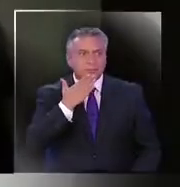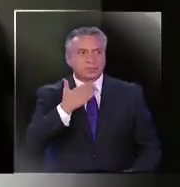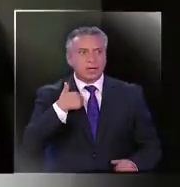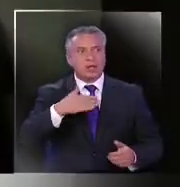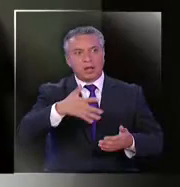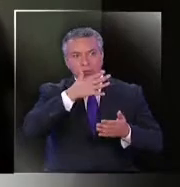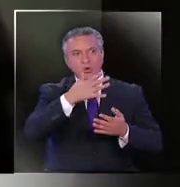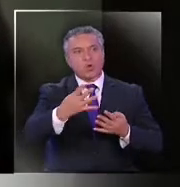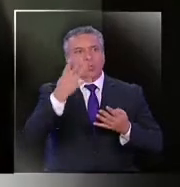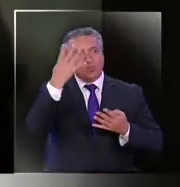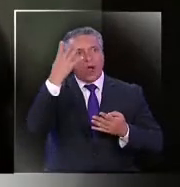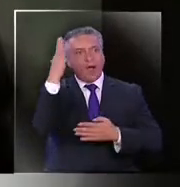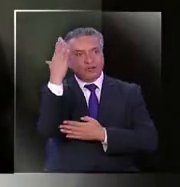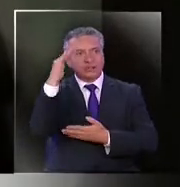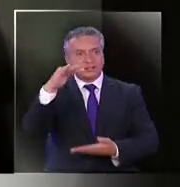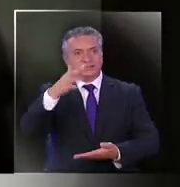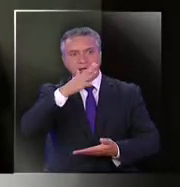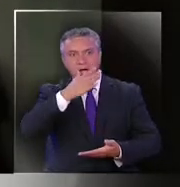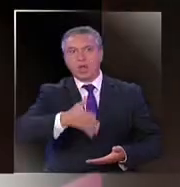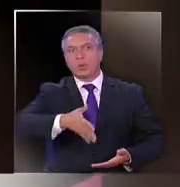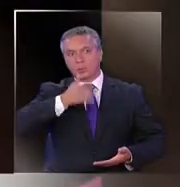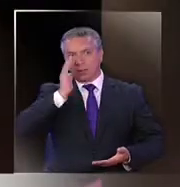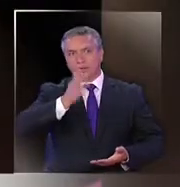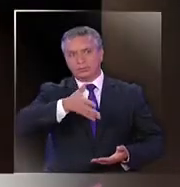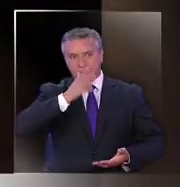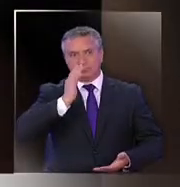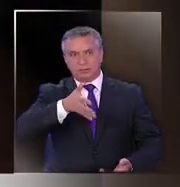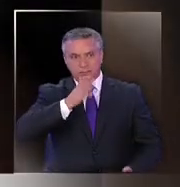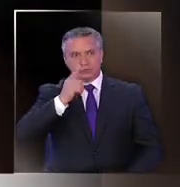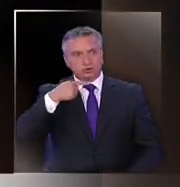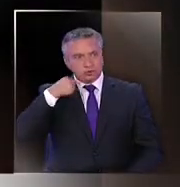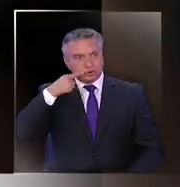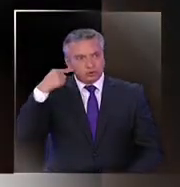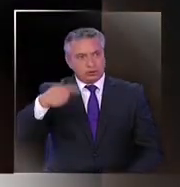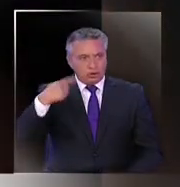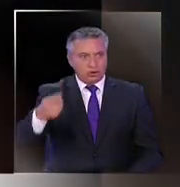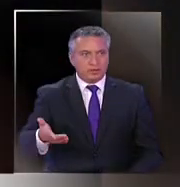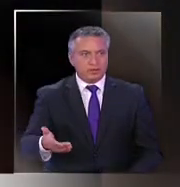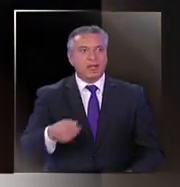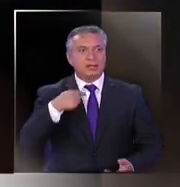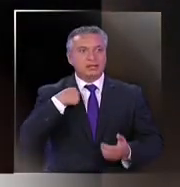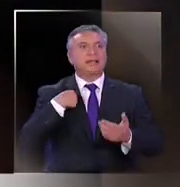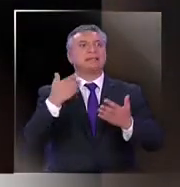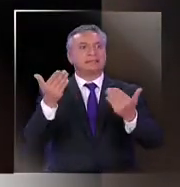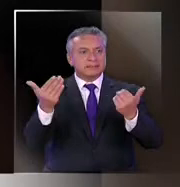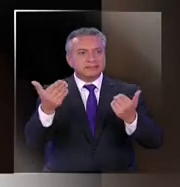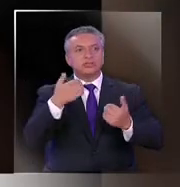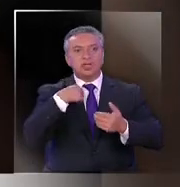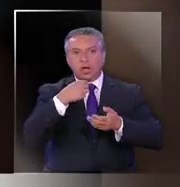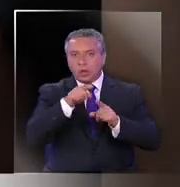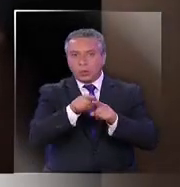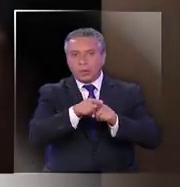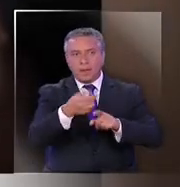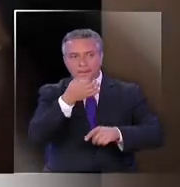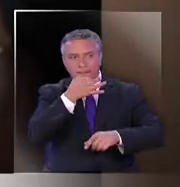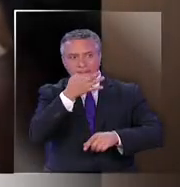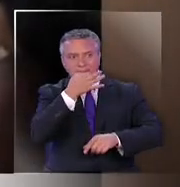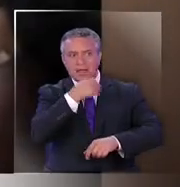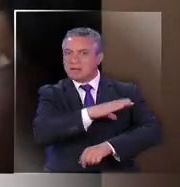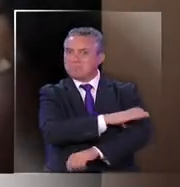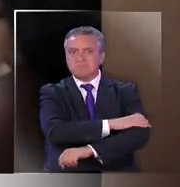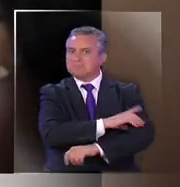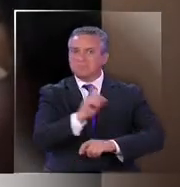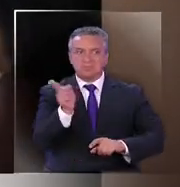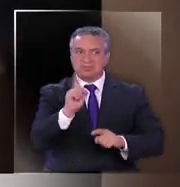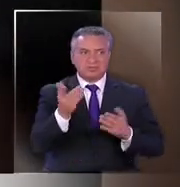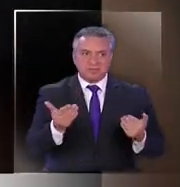drink 4 bottles of liquid egg whites a day. No high blood pressure medicine. No